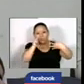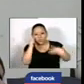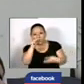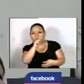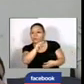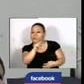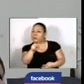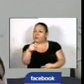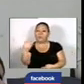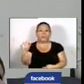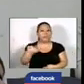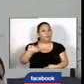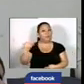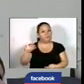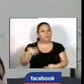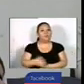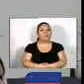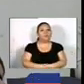necesidades